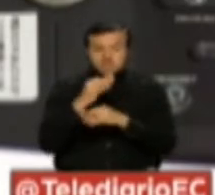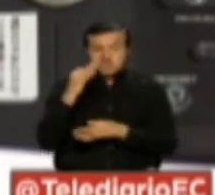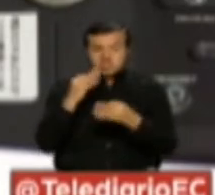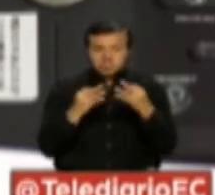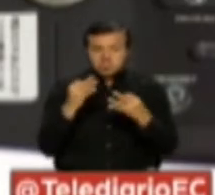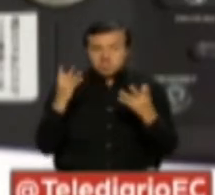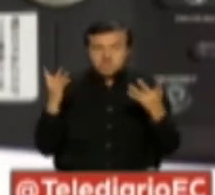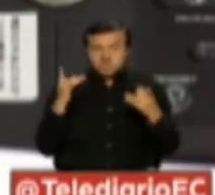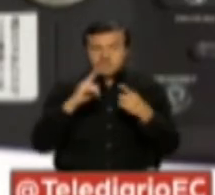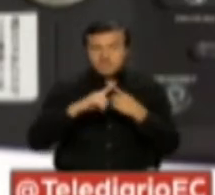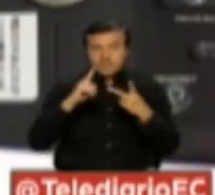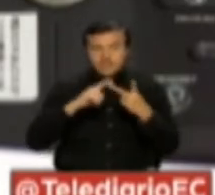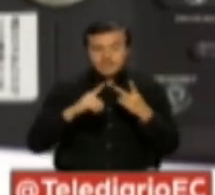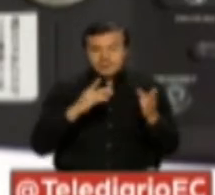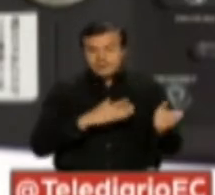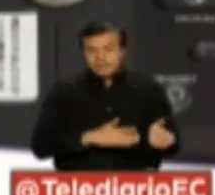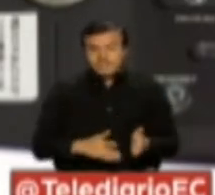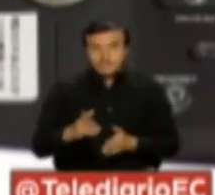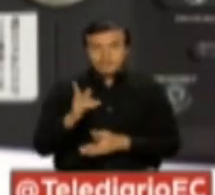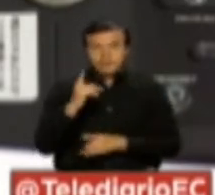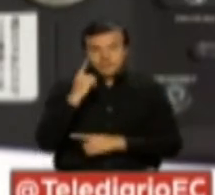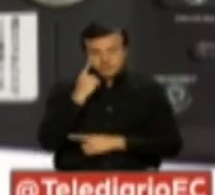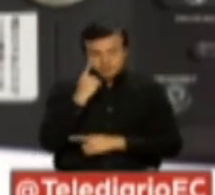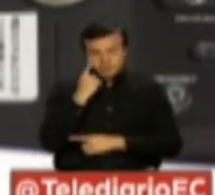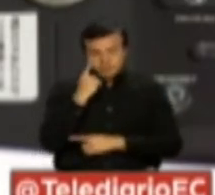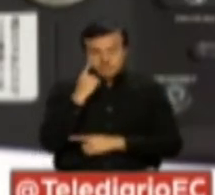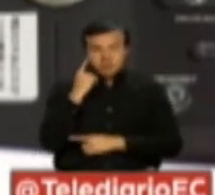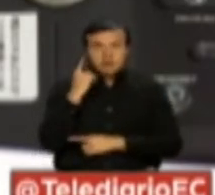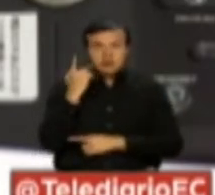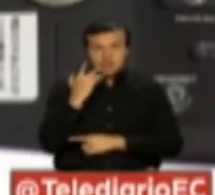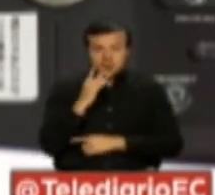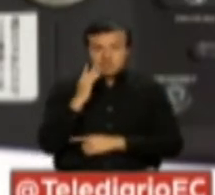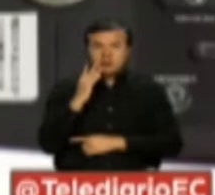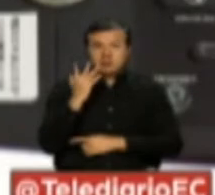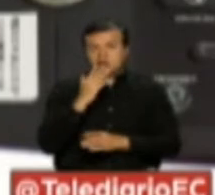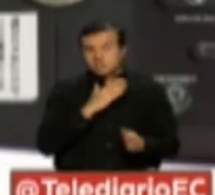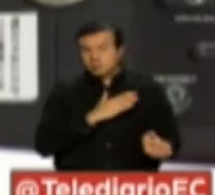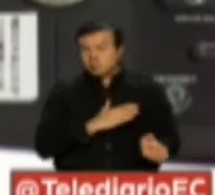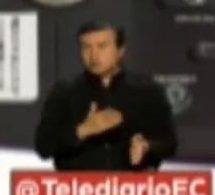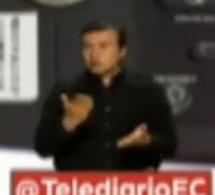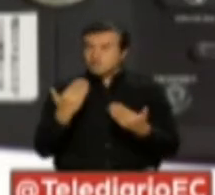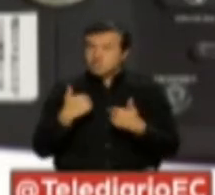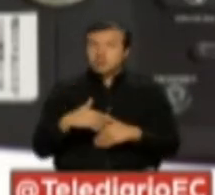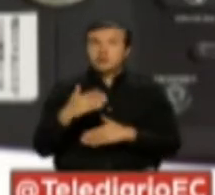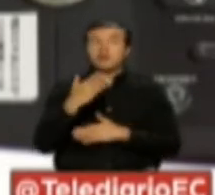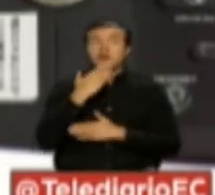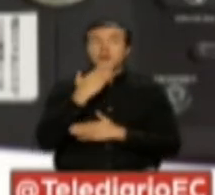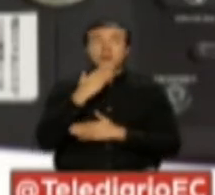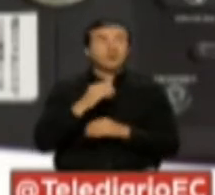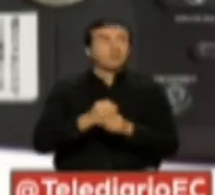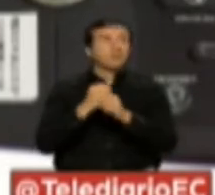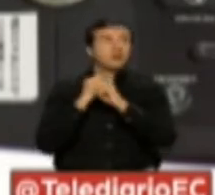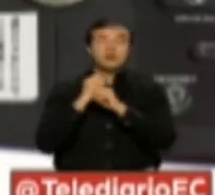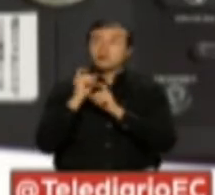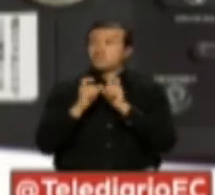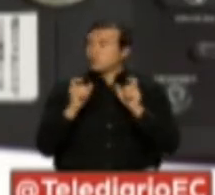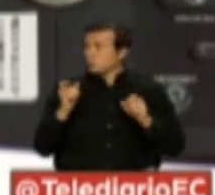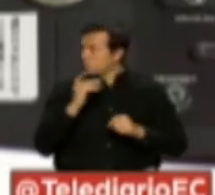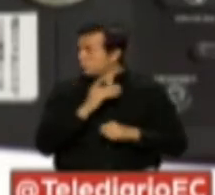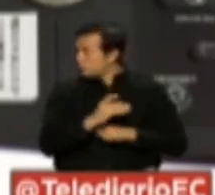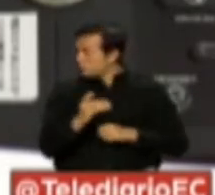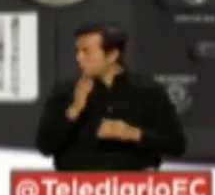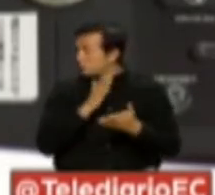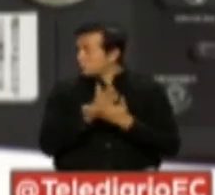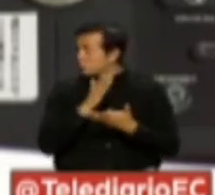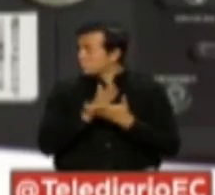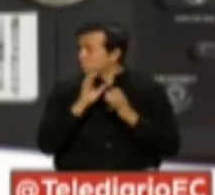ni ninguna interferencia de un órgano externo a la función judicial. Y dentro de esto, obviamente, estamos obligados como ciudadanos, como los medios